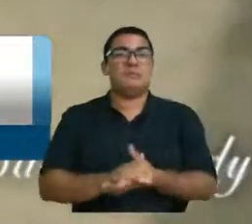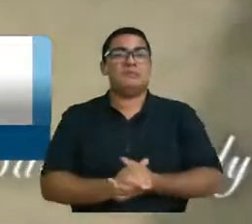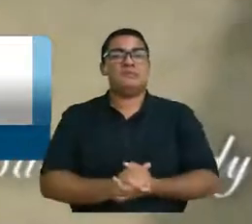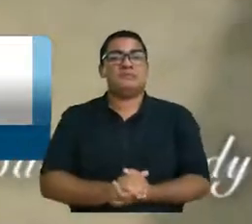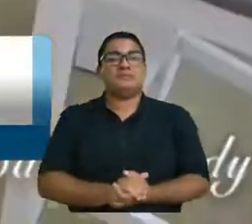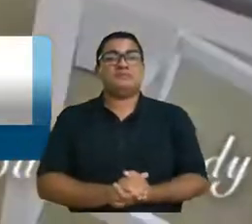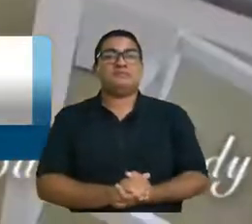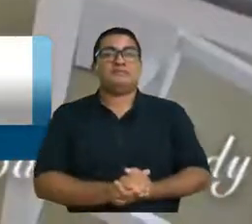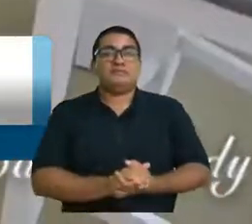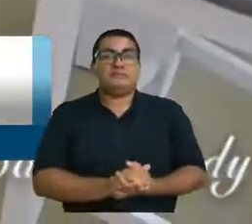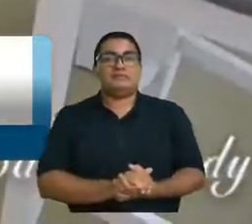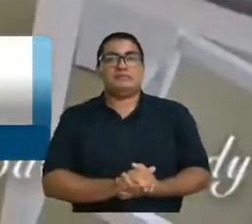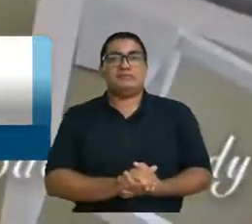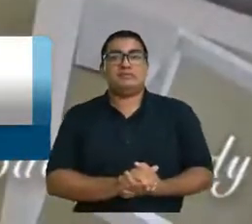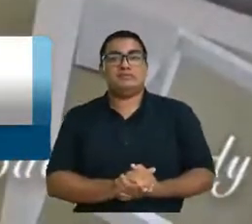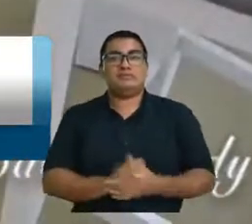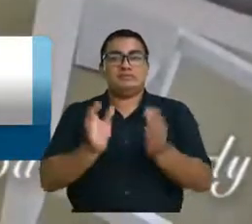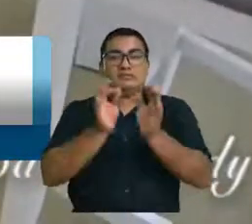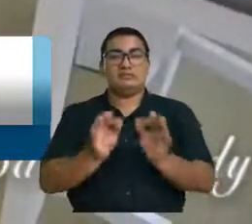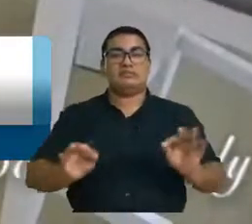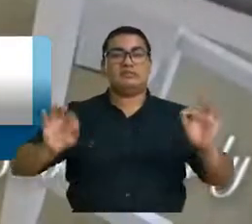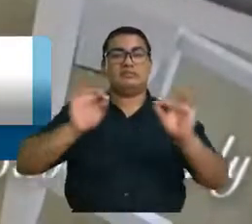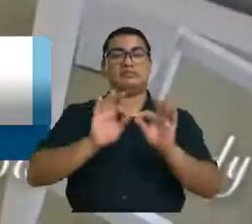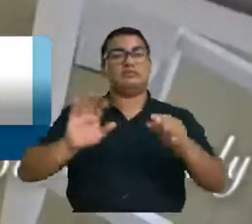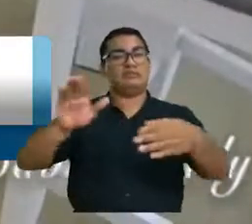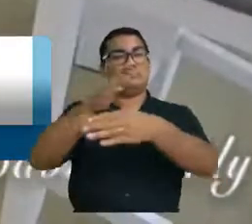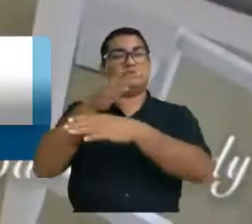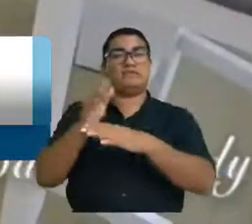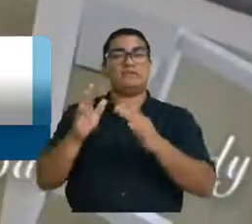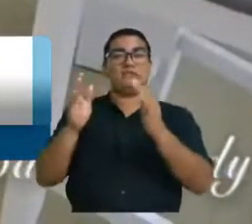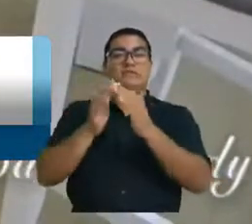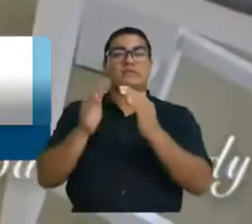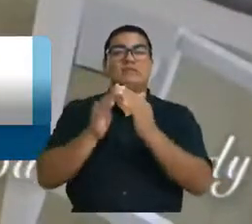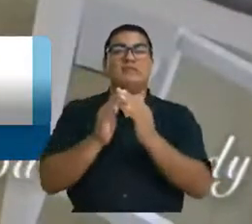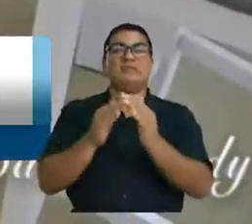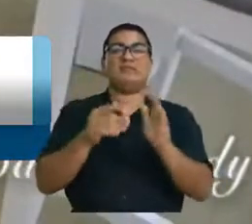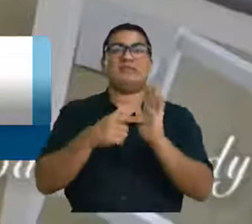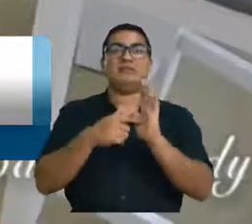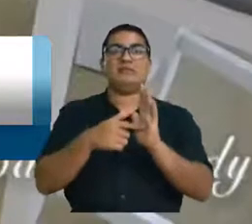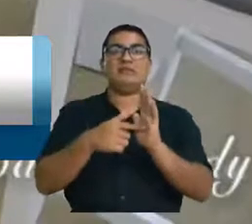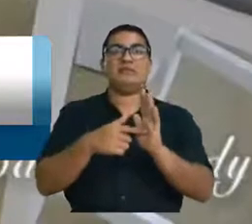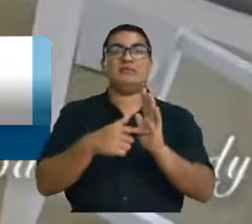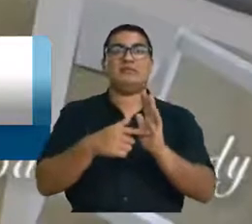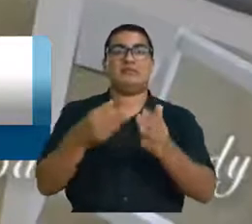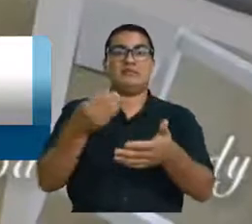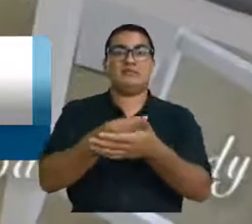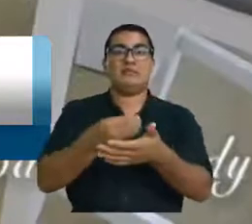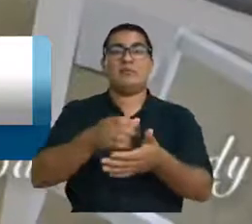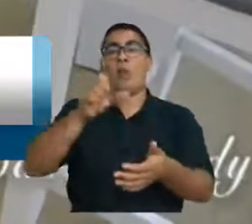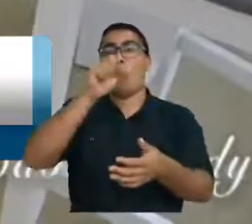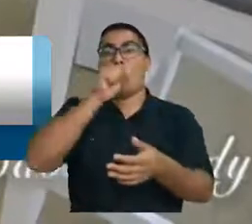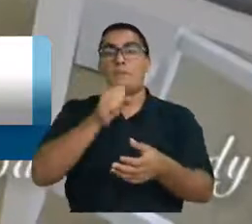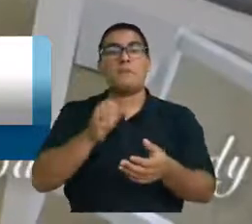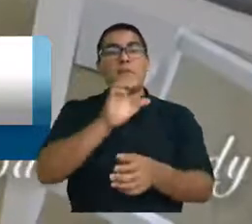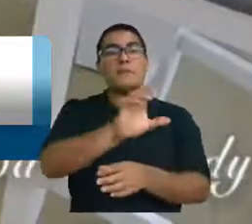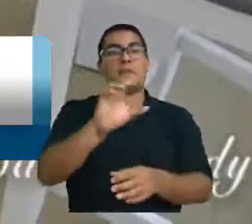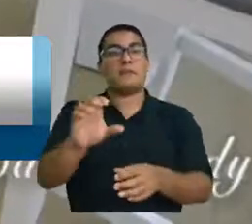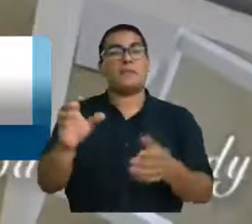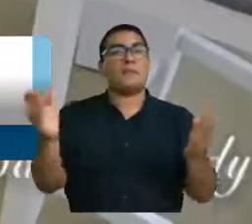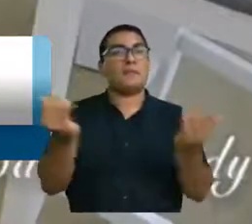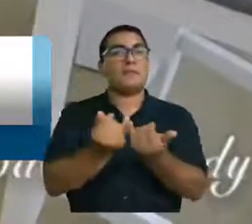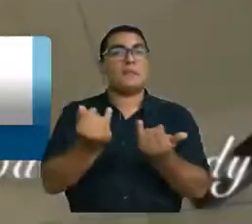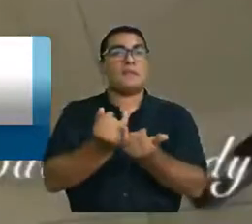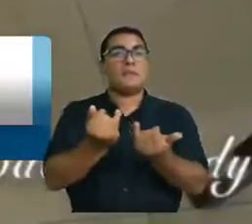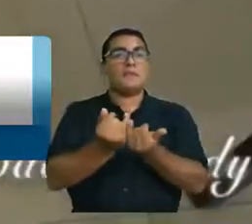eso, porque eso pasa en todos los hogares. Generalmente compramos jugos, compramos gaseosa,